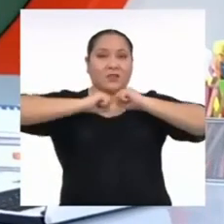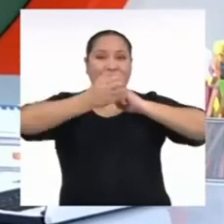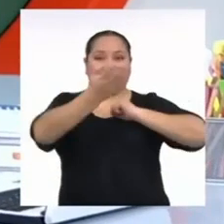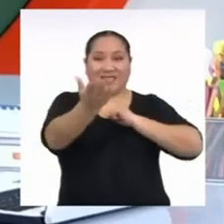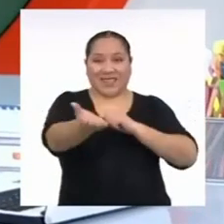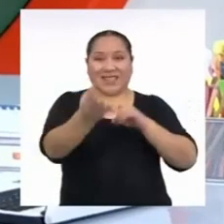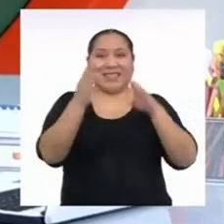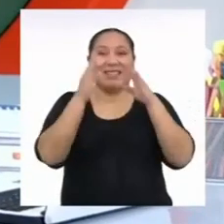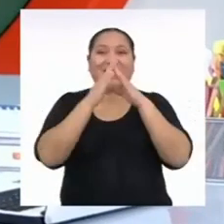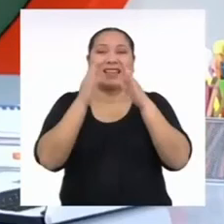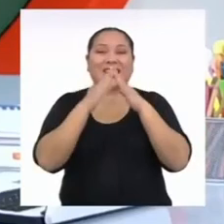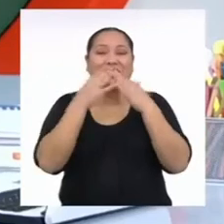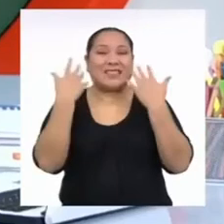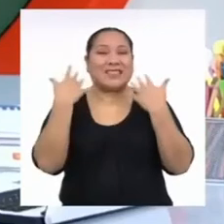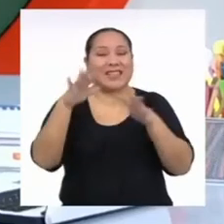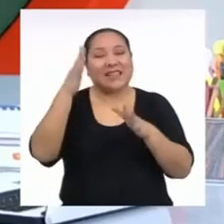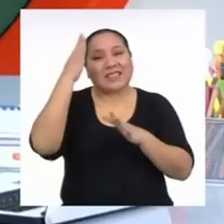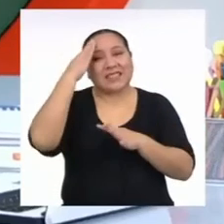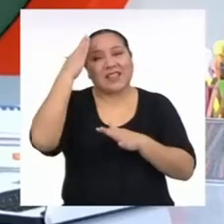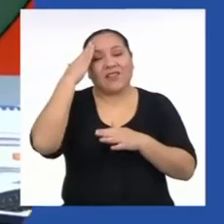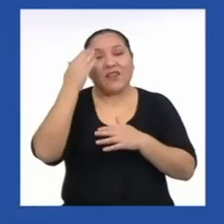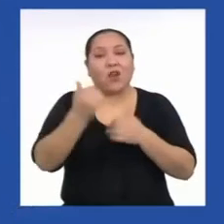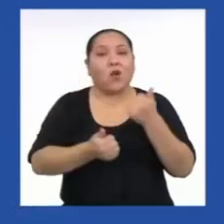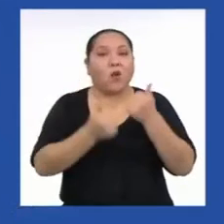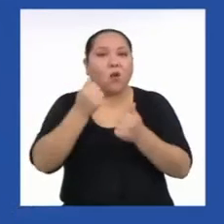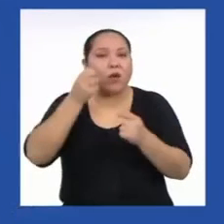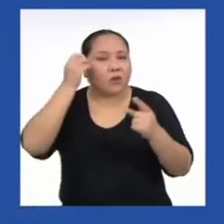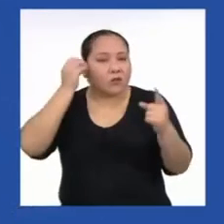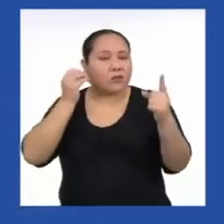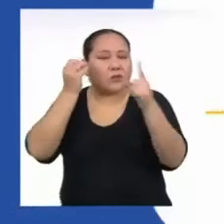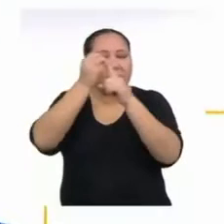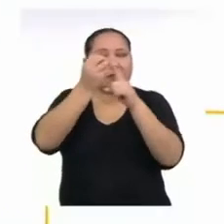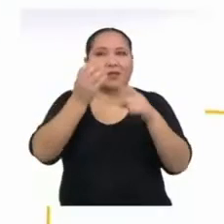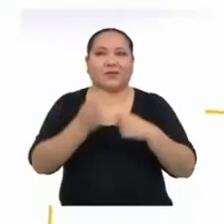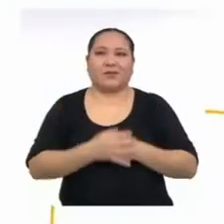en casa ya saben cuál es su reto.